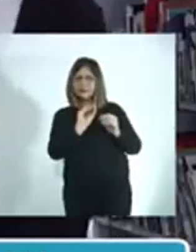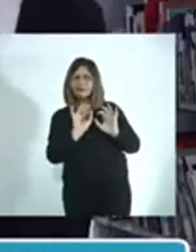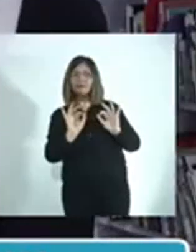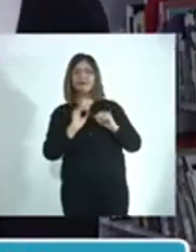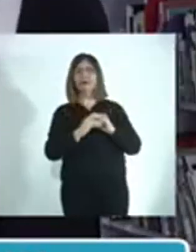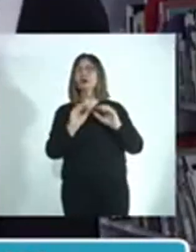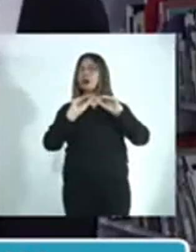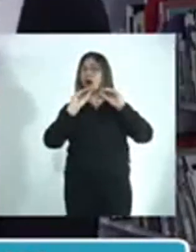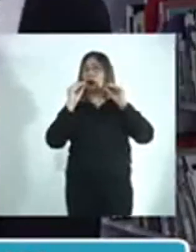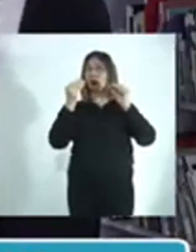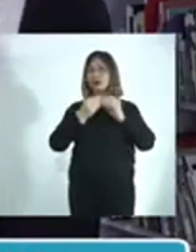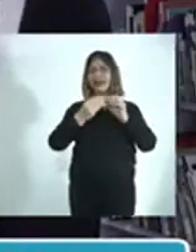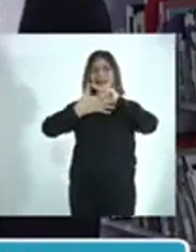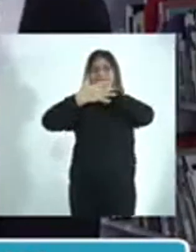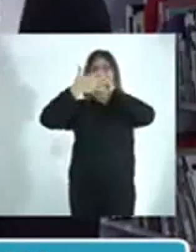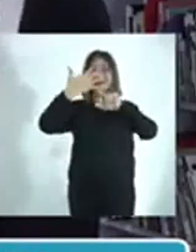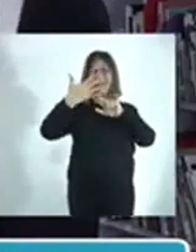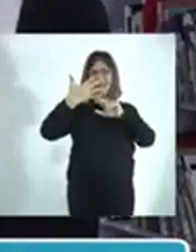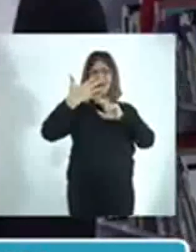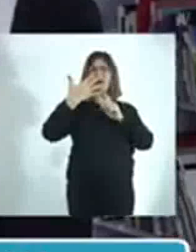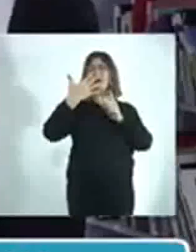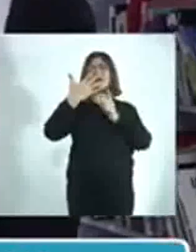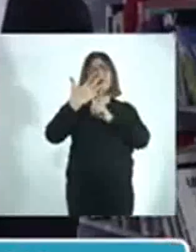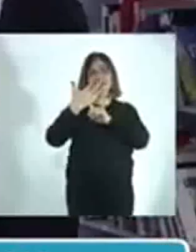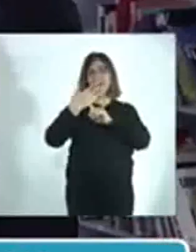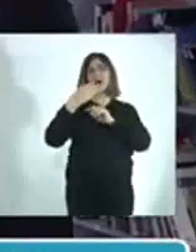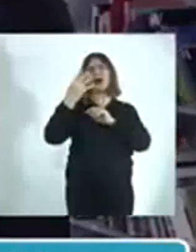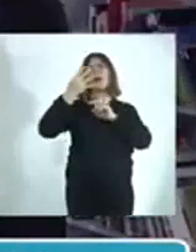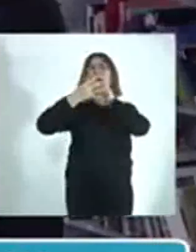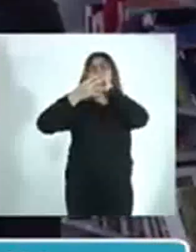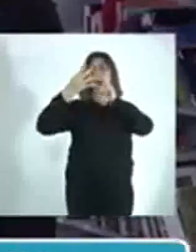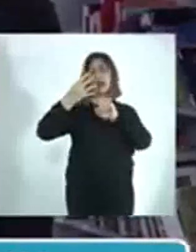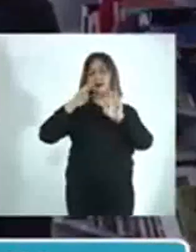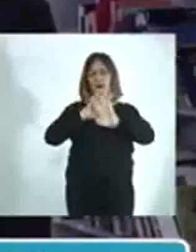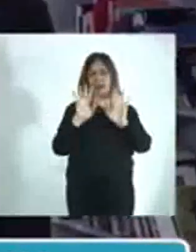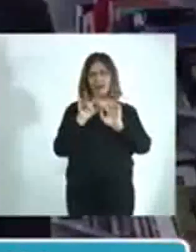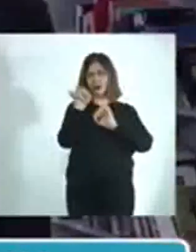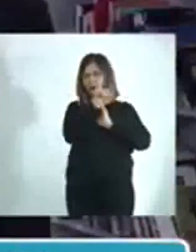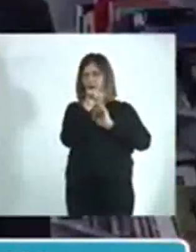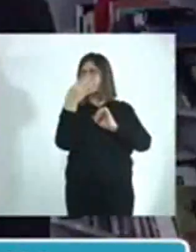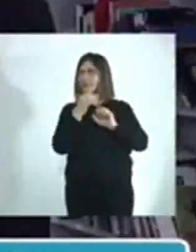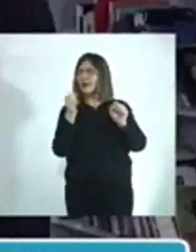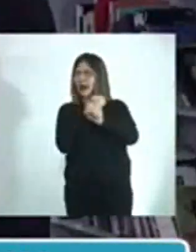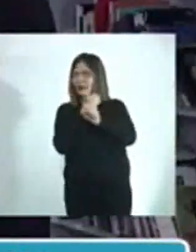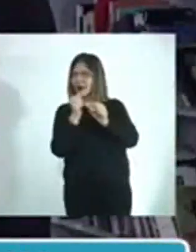que va a estar colgada la evaluación hasta el 7 de